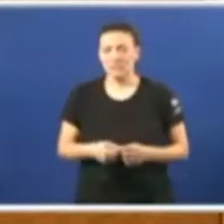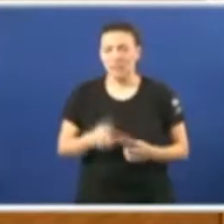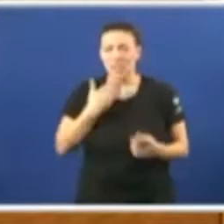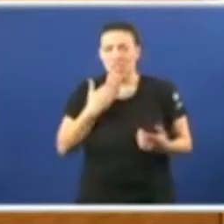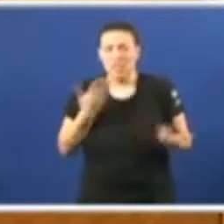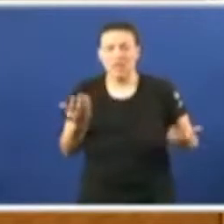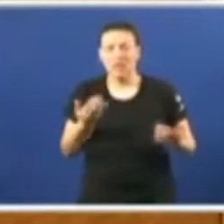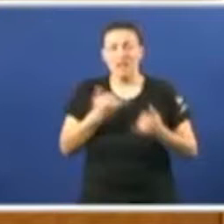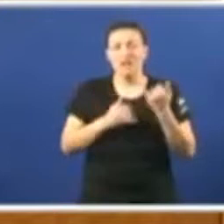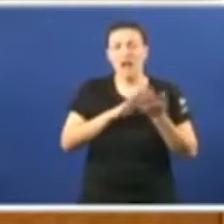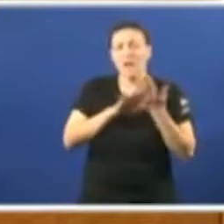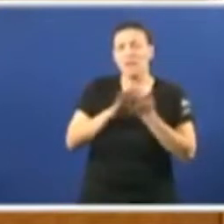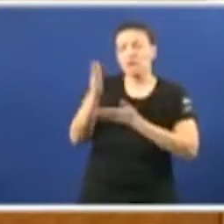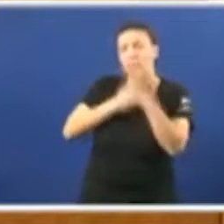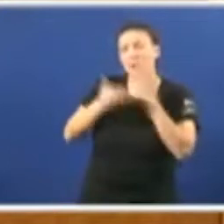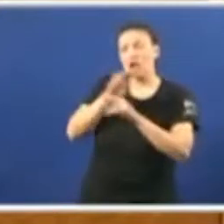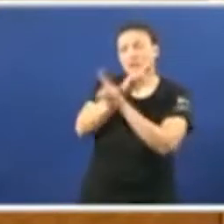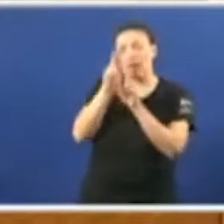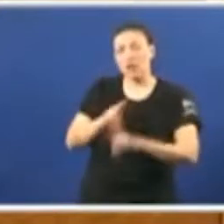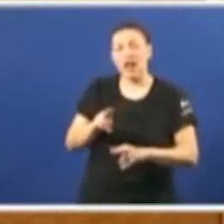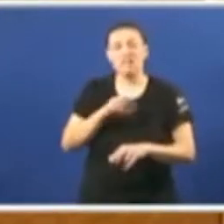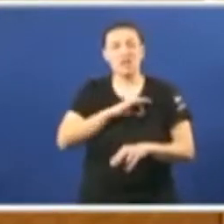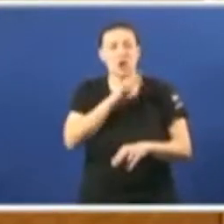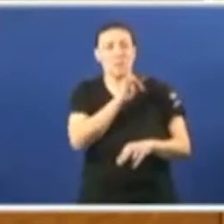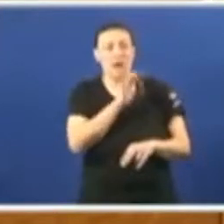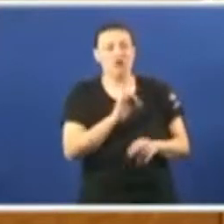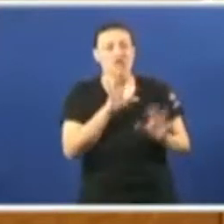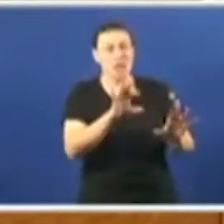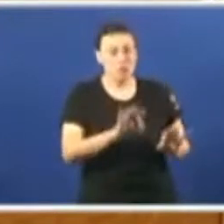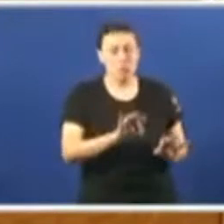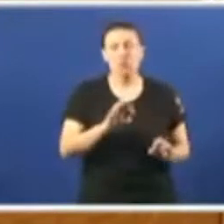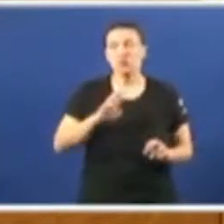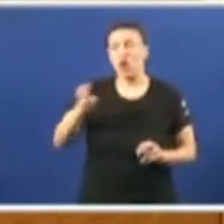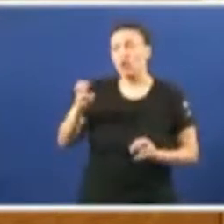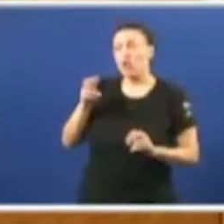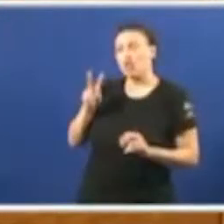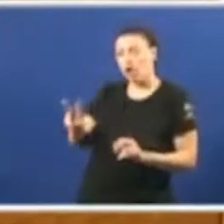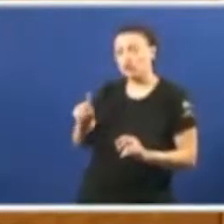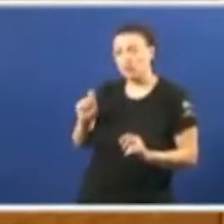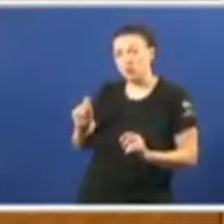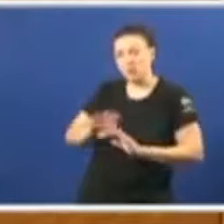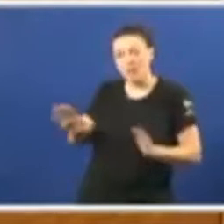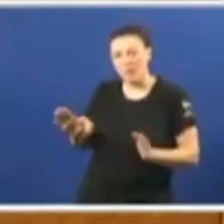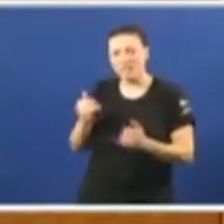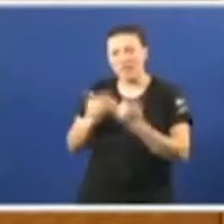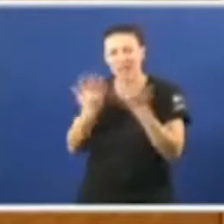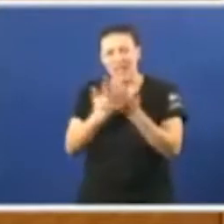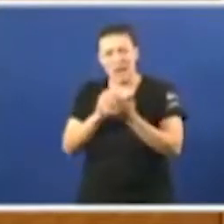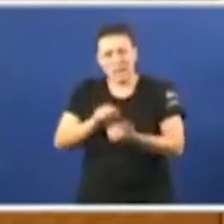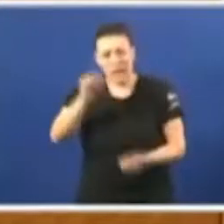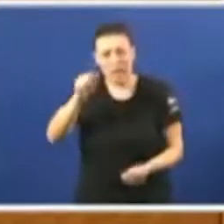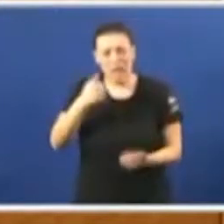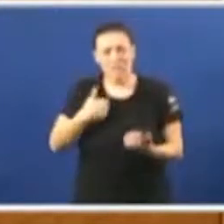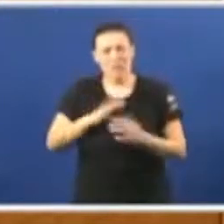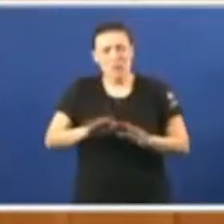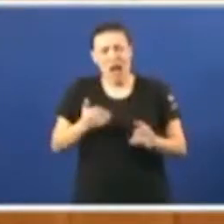cooperación internacional o señor Pazos teña 10 minutos e adique 2 a falar do pergamiño Vindel? Mire que intentei seguir o fío, pero fixo